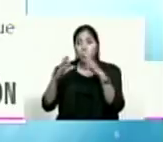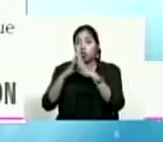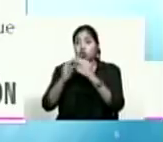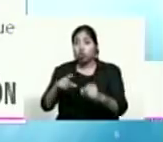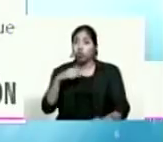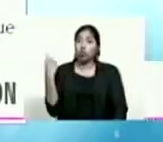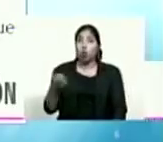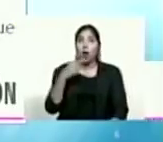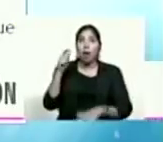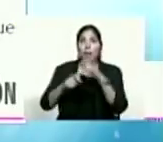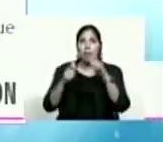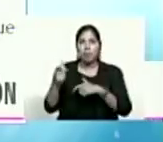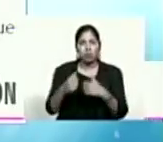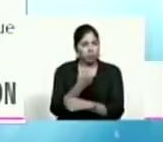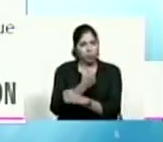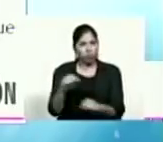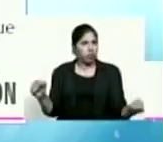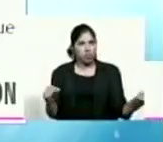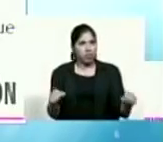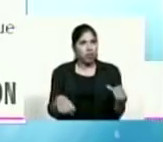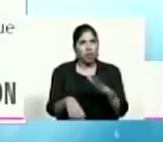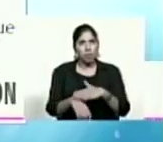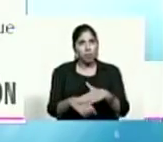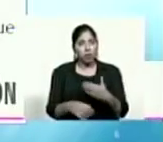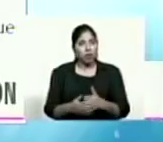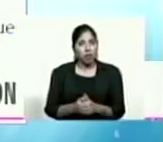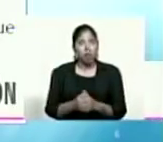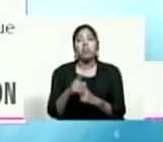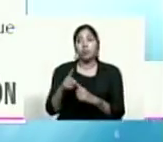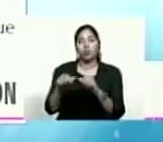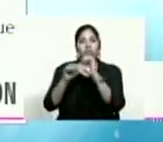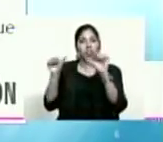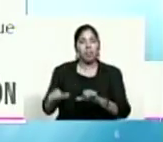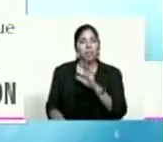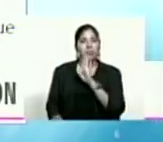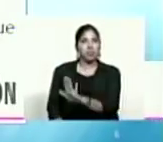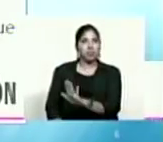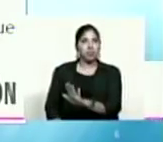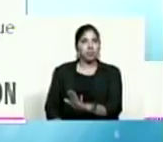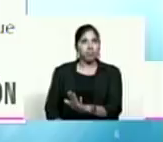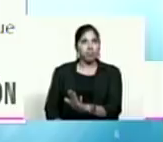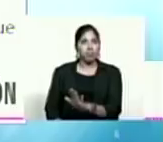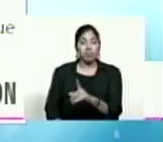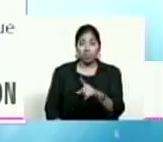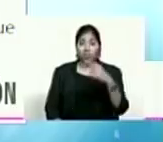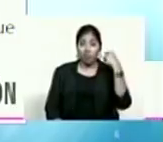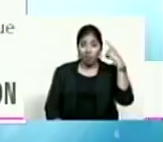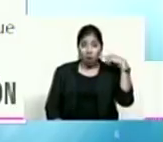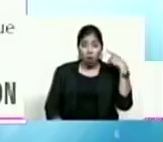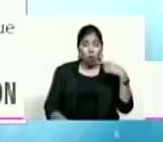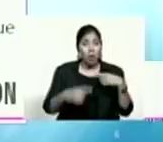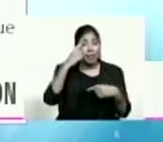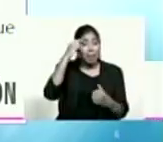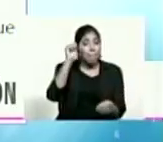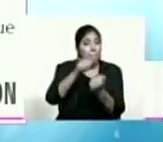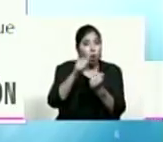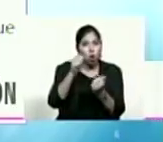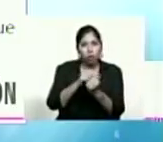que eso es imposible por una razón simple: es un sistema analógico. Además de psicópata, es bastante bruto.